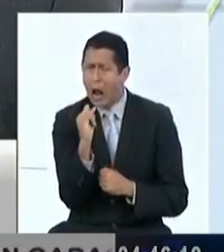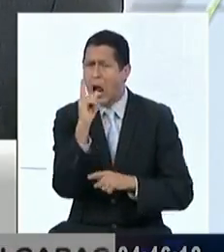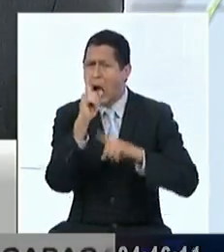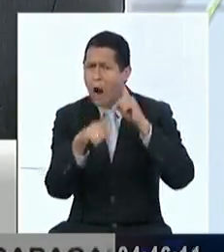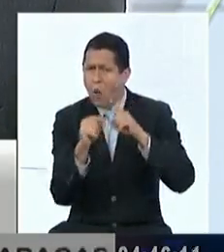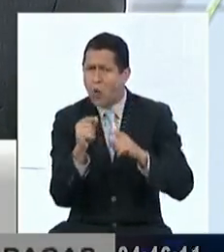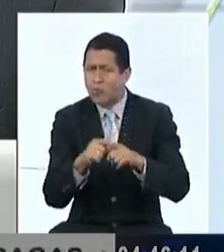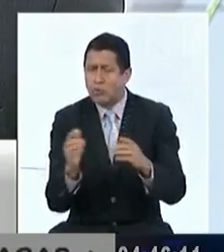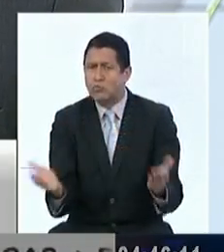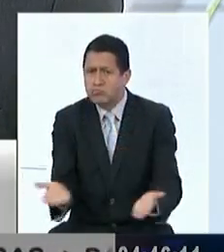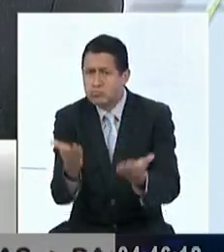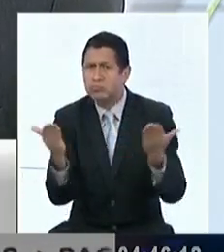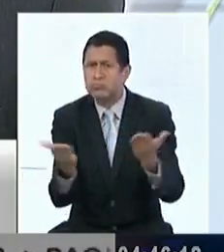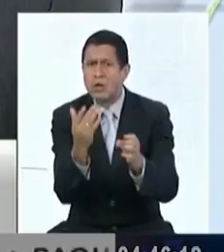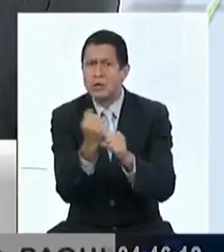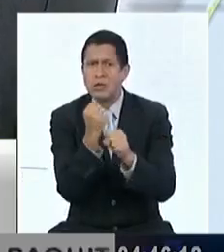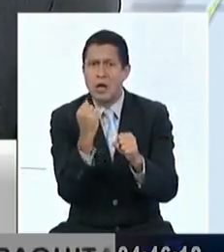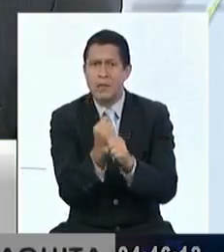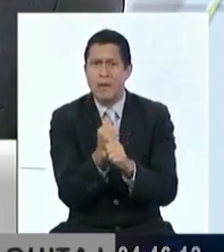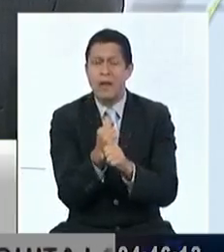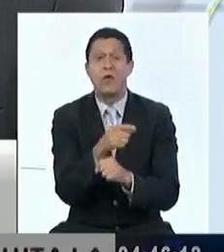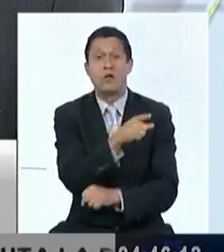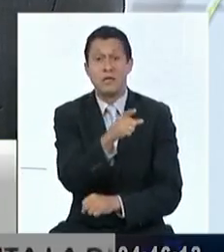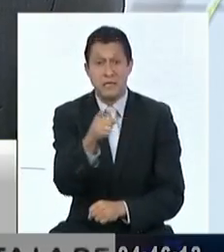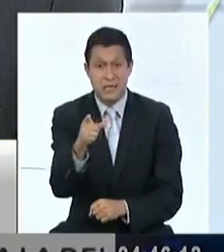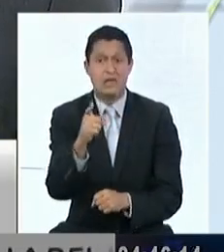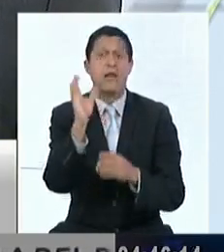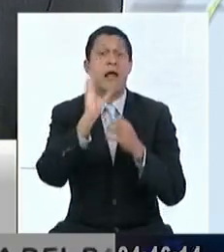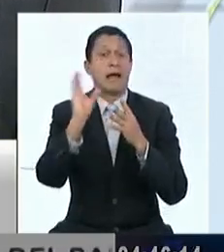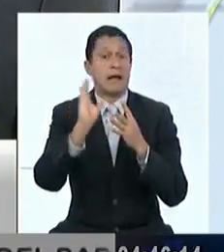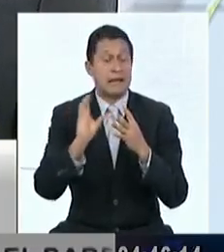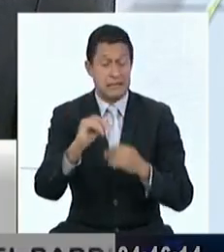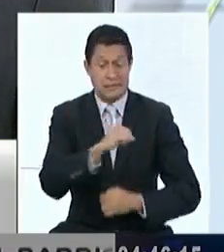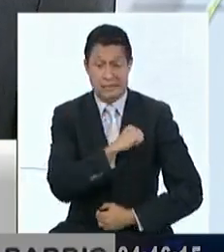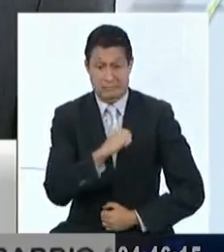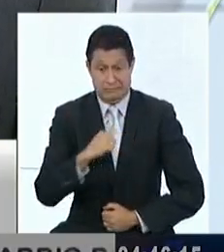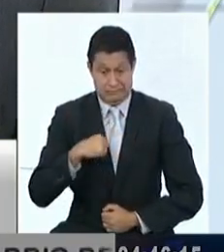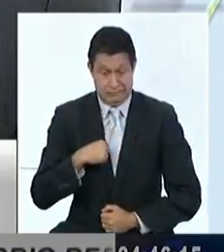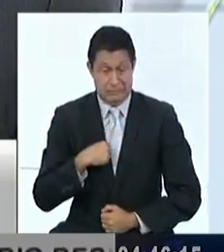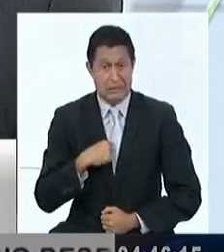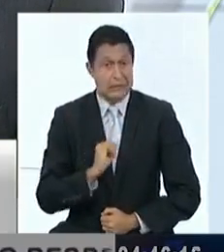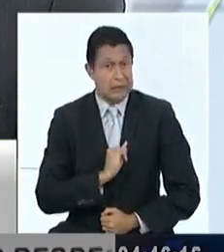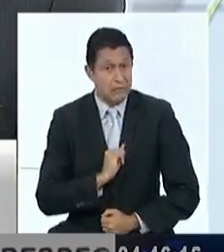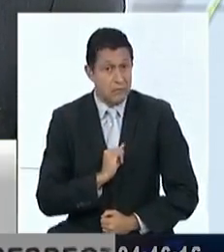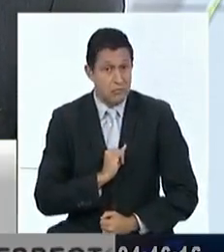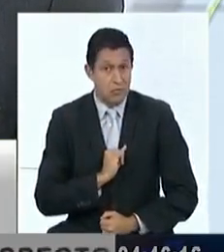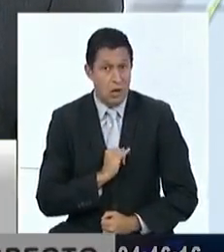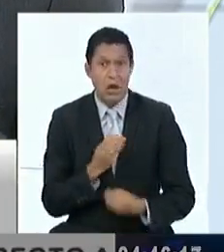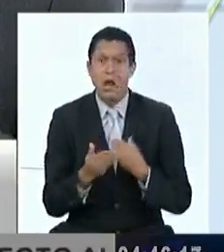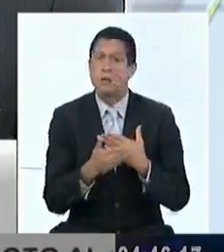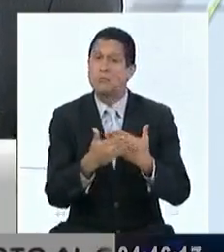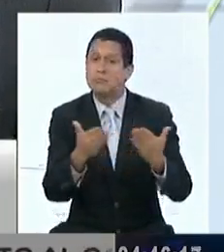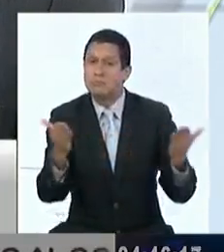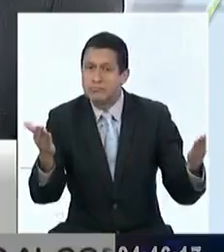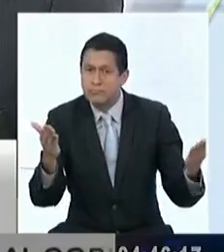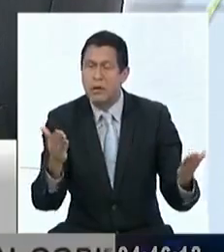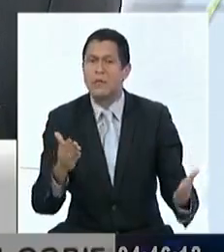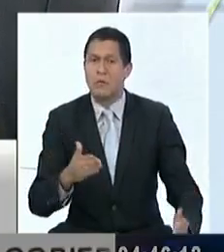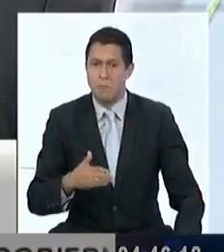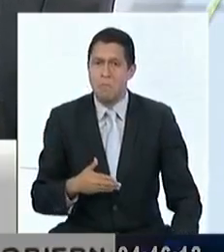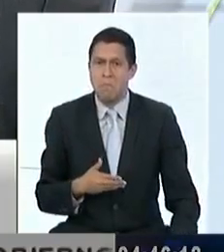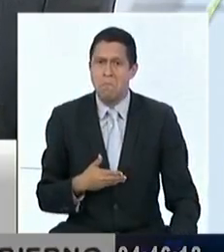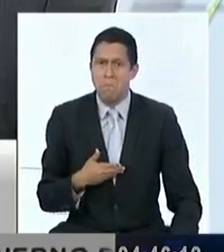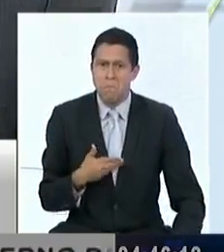motivadores en el trabajador y en función de las características individuales de cada uno de ellos genere espacios propensos para